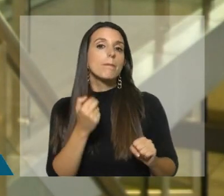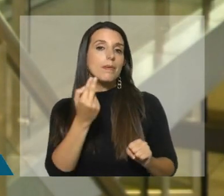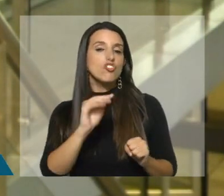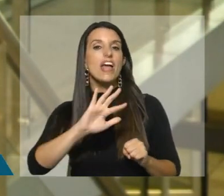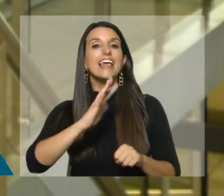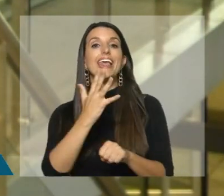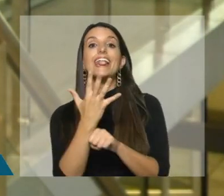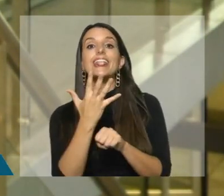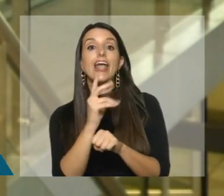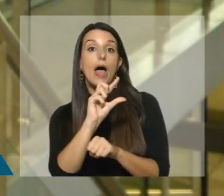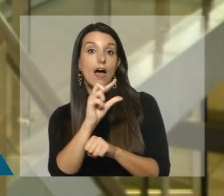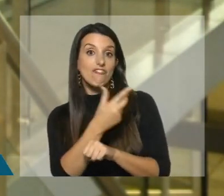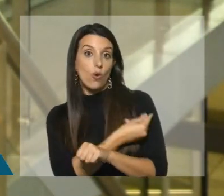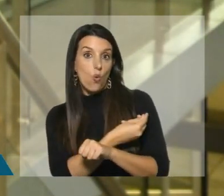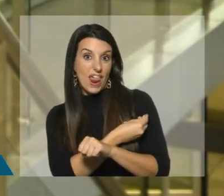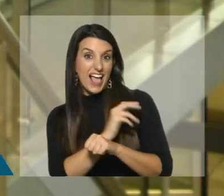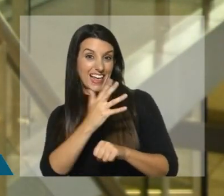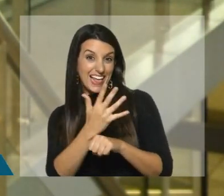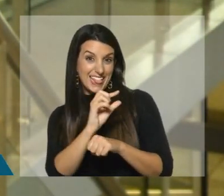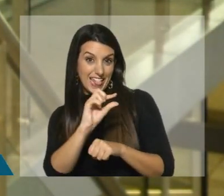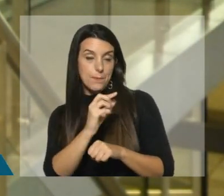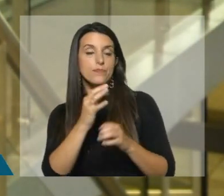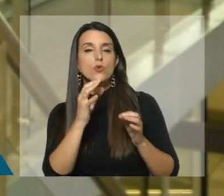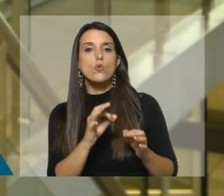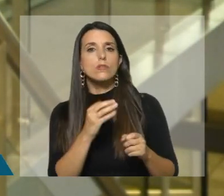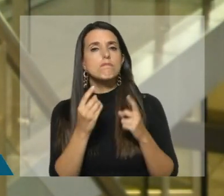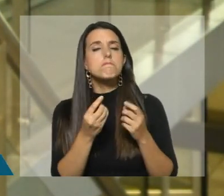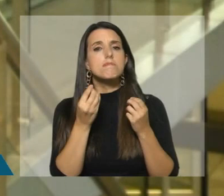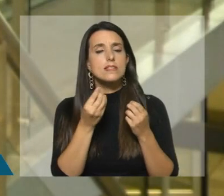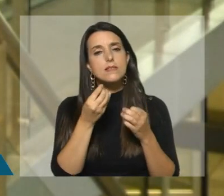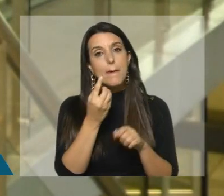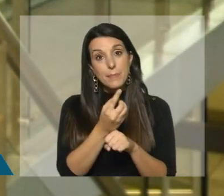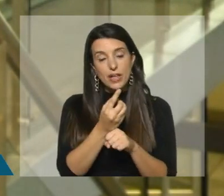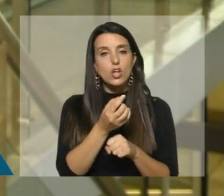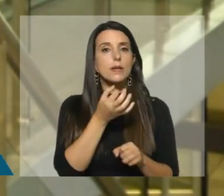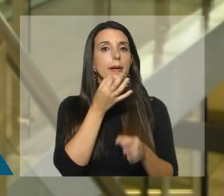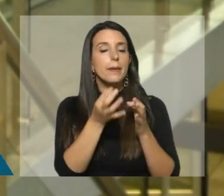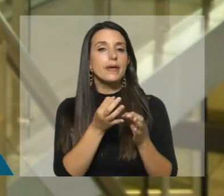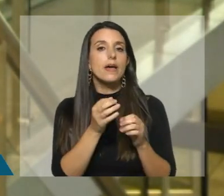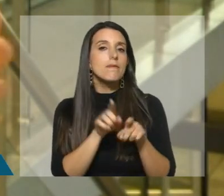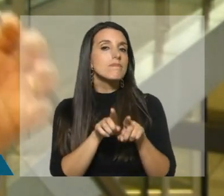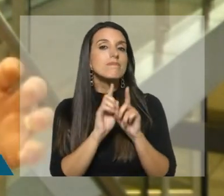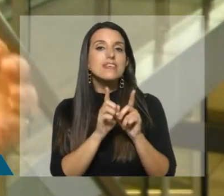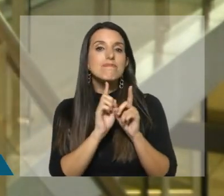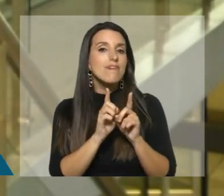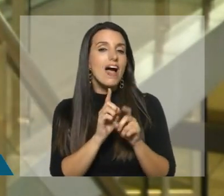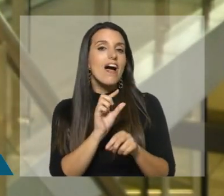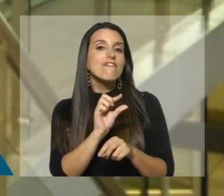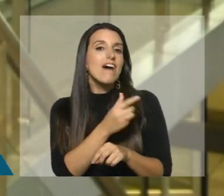vacuna. Esto tiene varias aristas. Una de ellas es que sería la misma vacuna que se